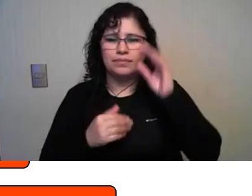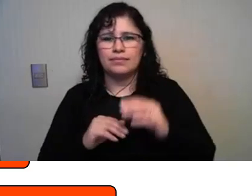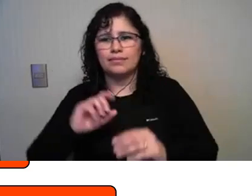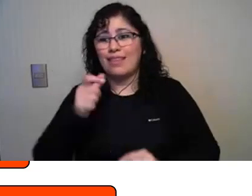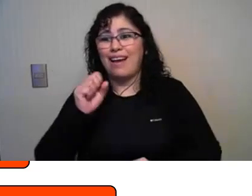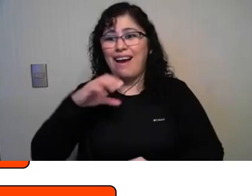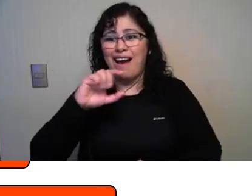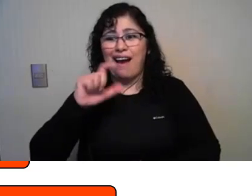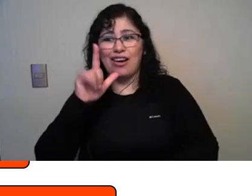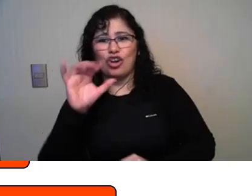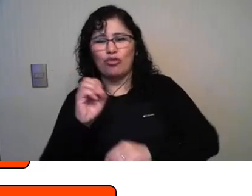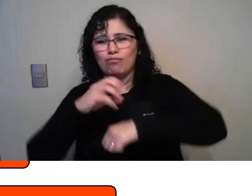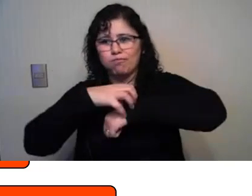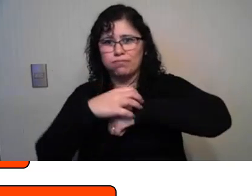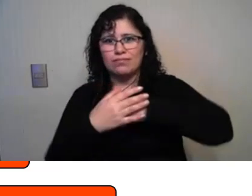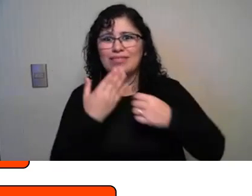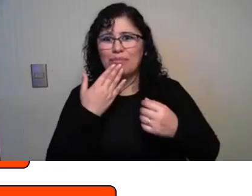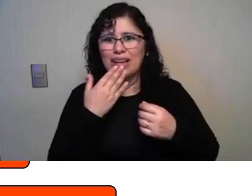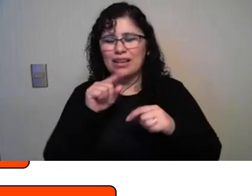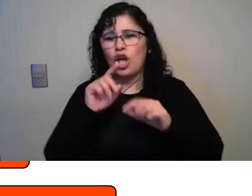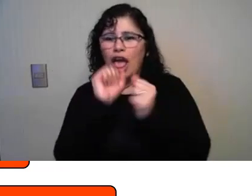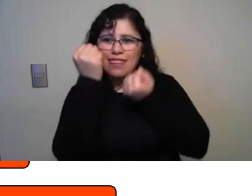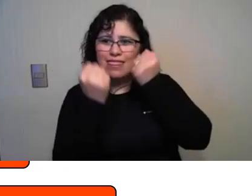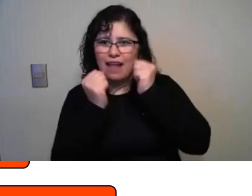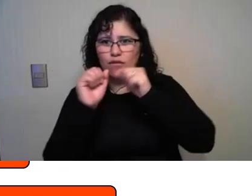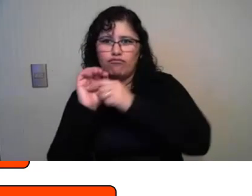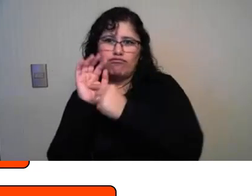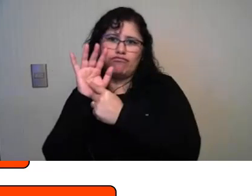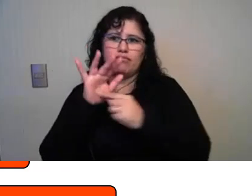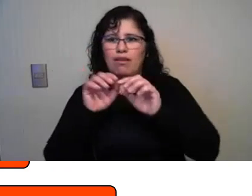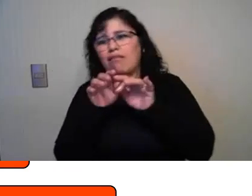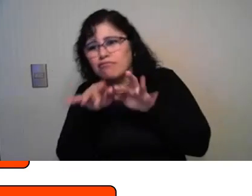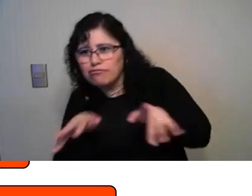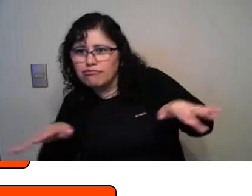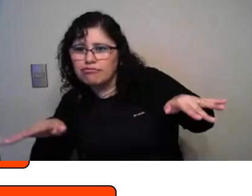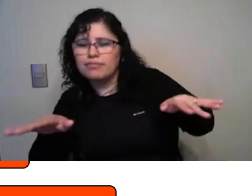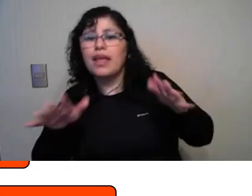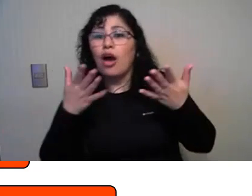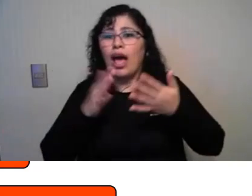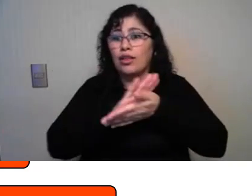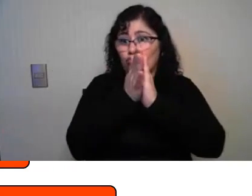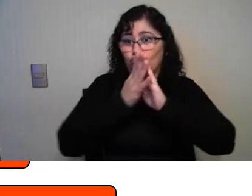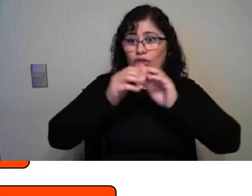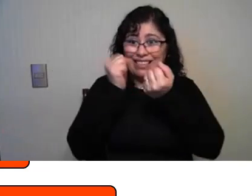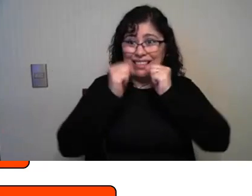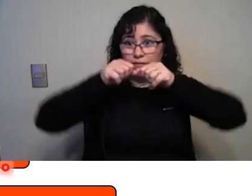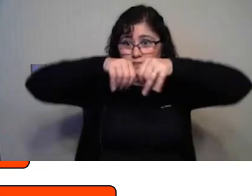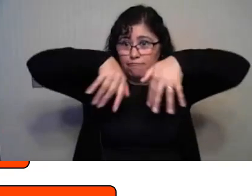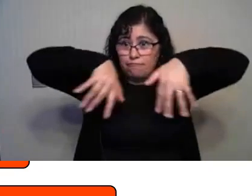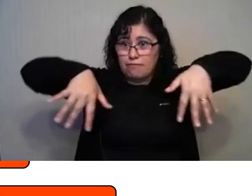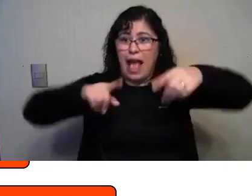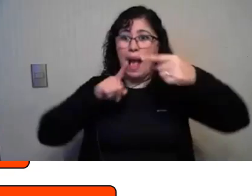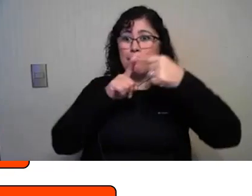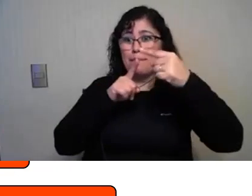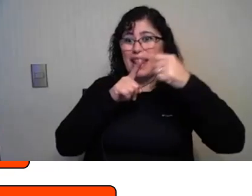ganglios asociados y nervios. Y entre los nervios espinales